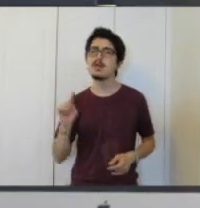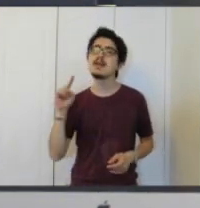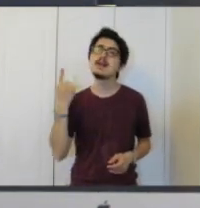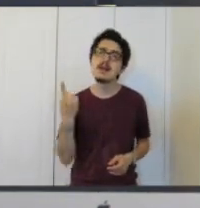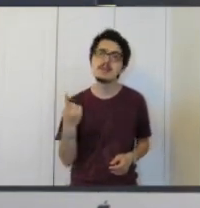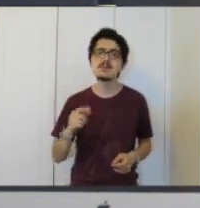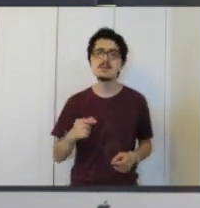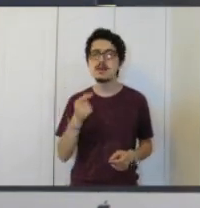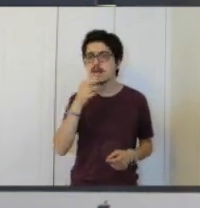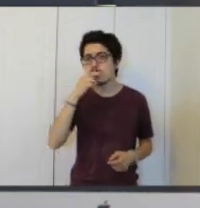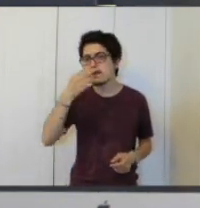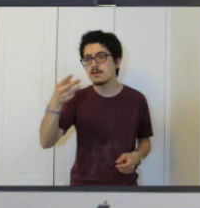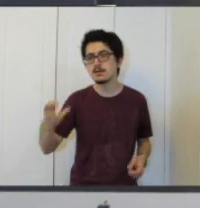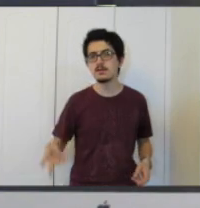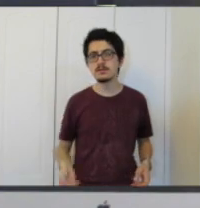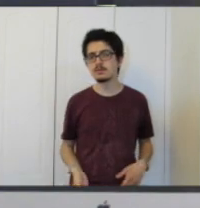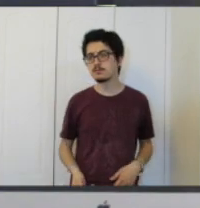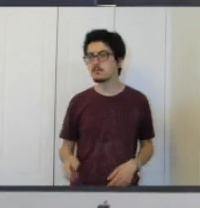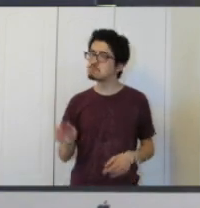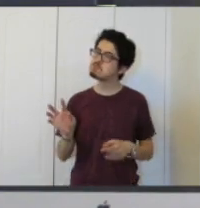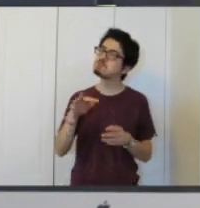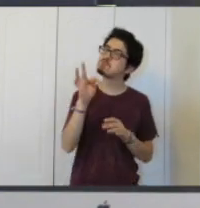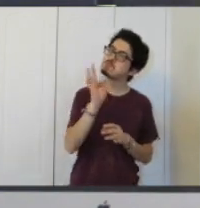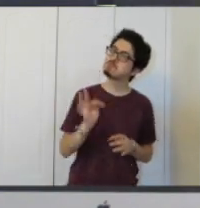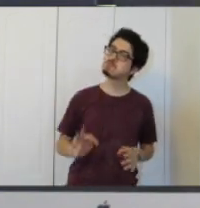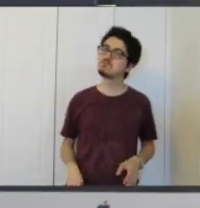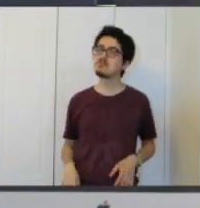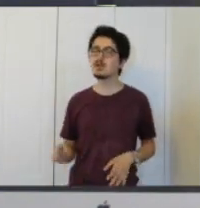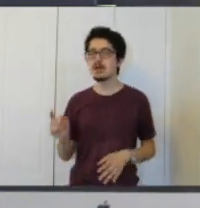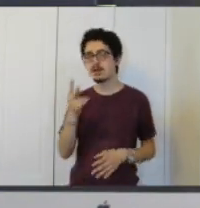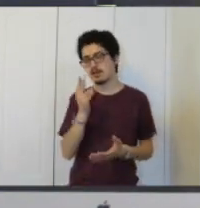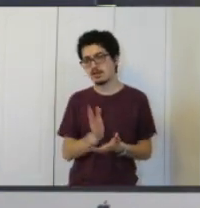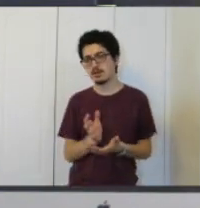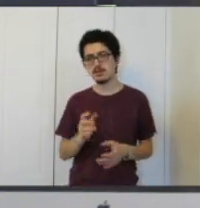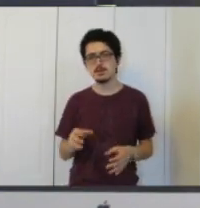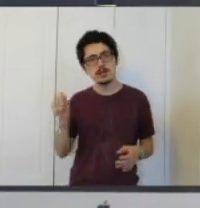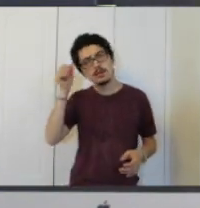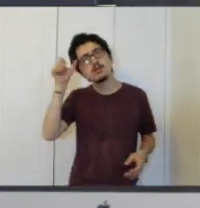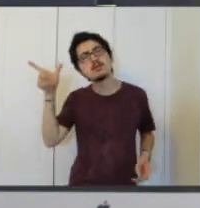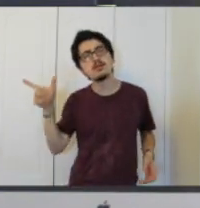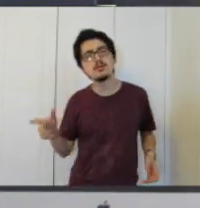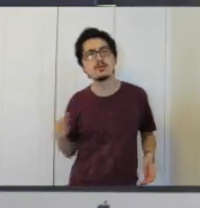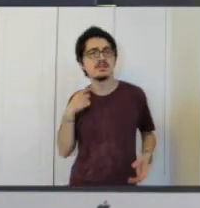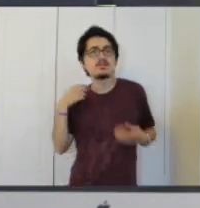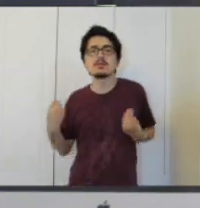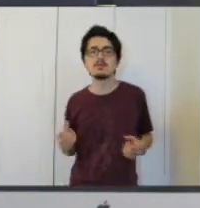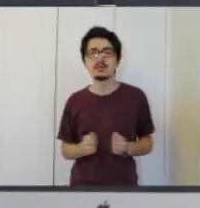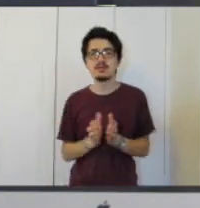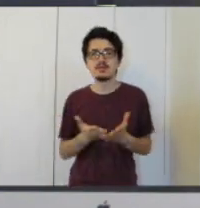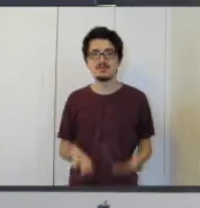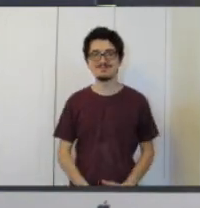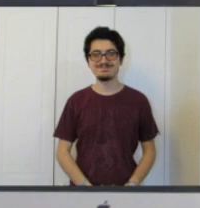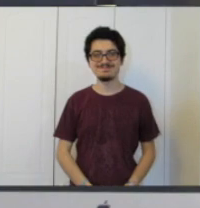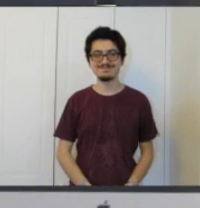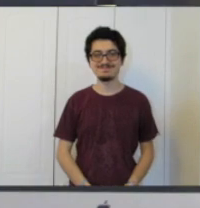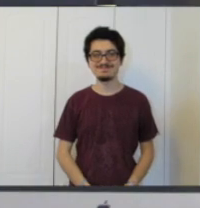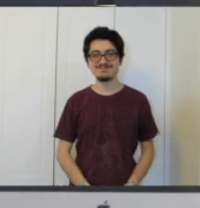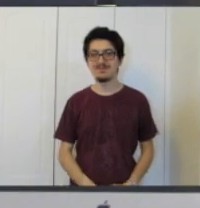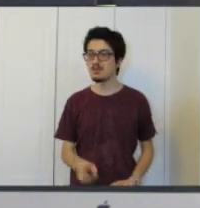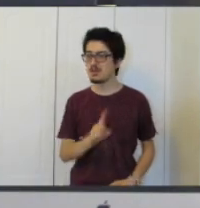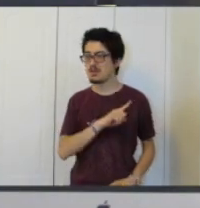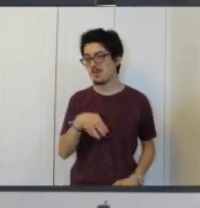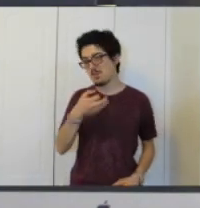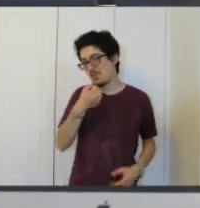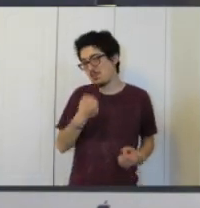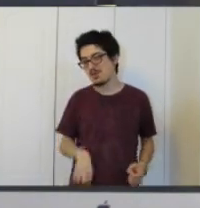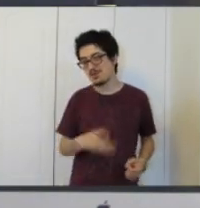que te motiva, que te ayuda y que obviamente te ayuda a entender básicamente cómo un hombre que uno a veces destaca, porque Matías Mathieu es un